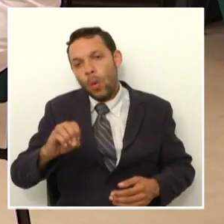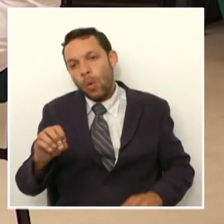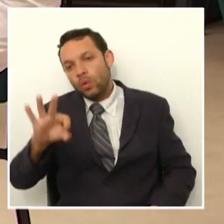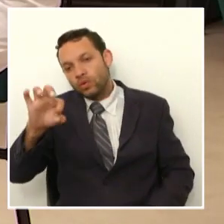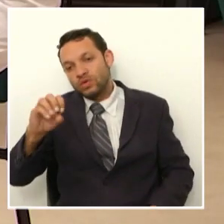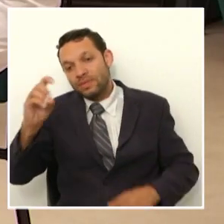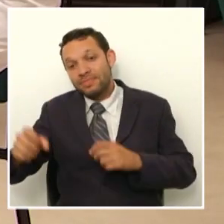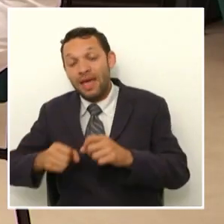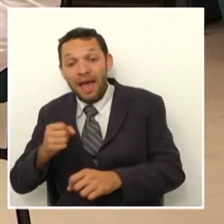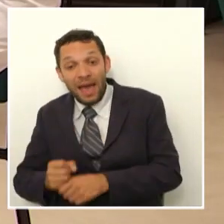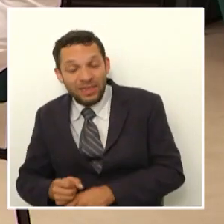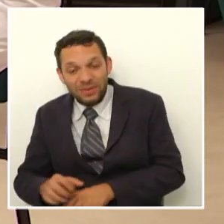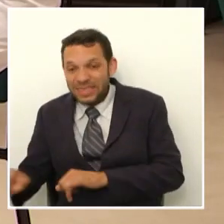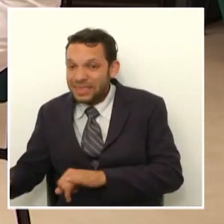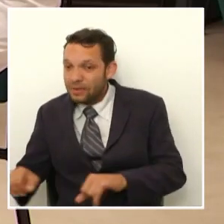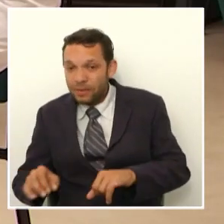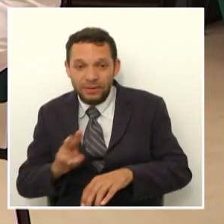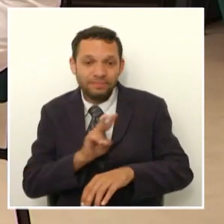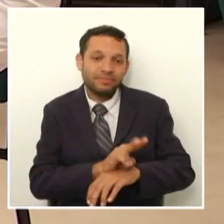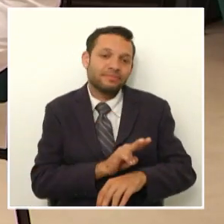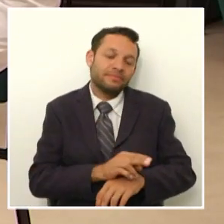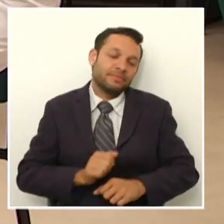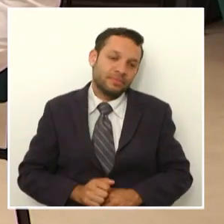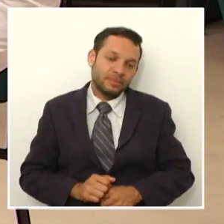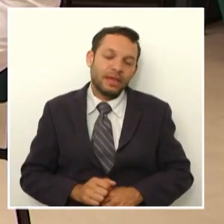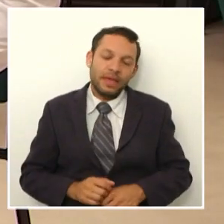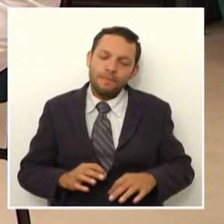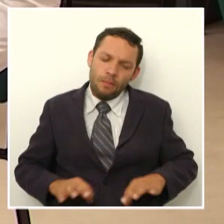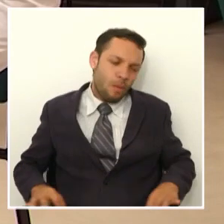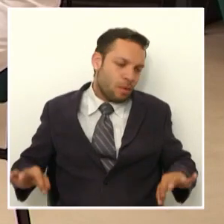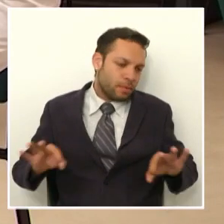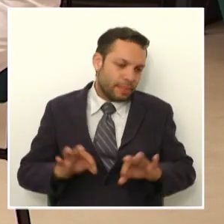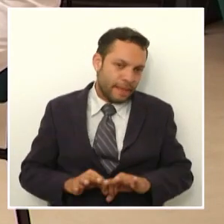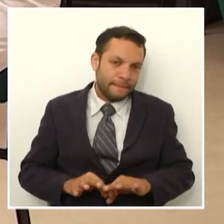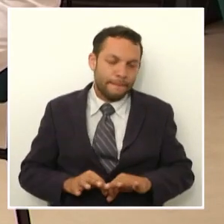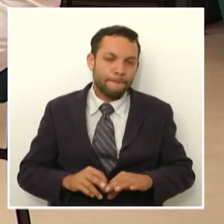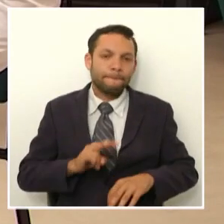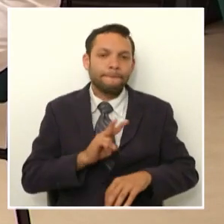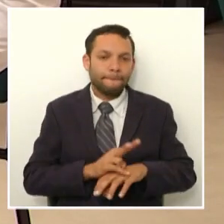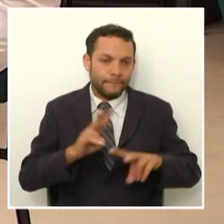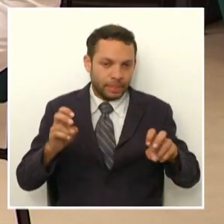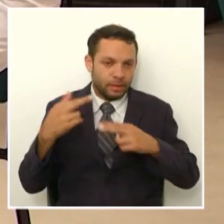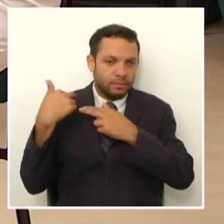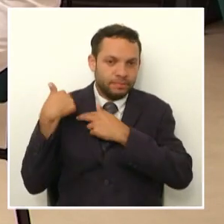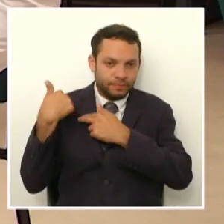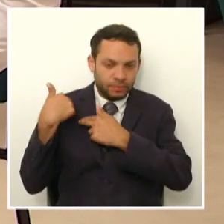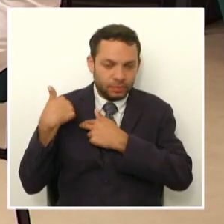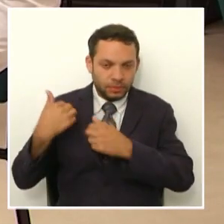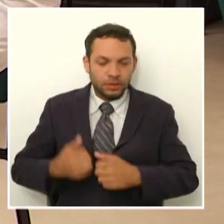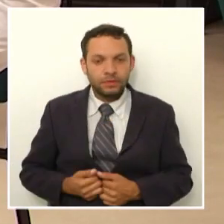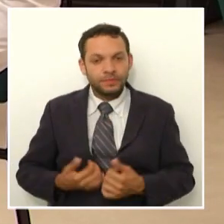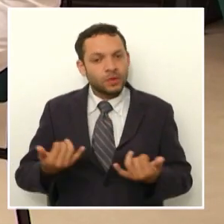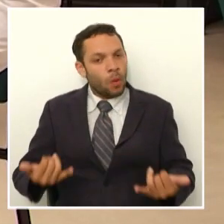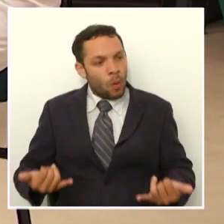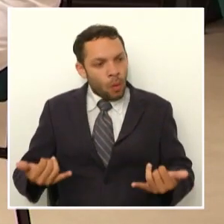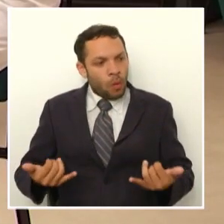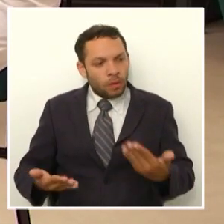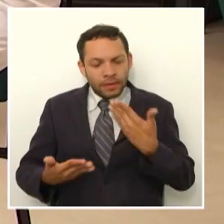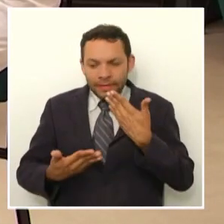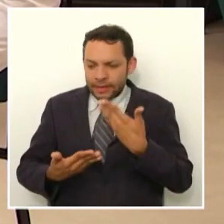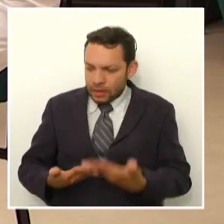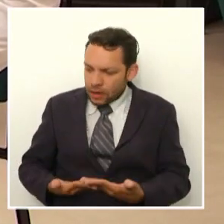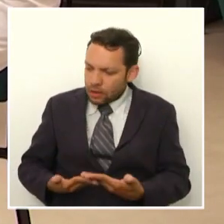años. Eso es una dimensión diferente como especialidad. Pero hoy en día, gracias a